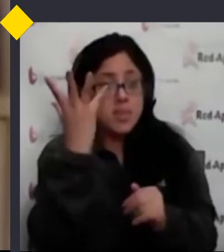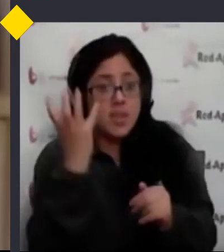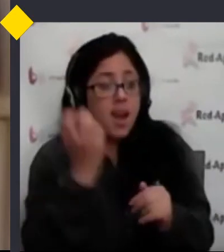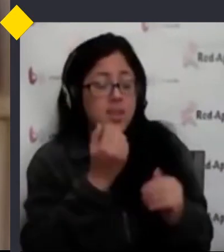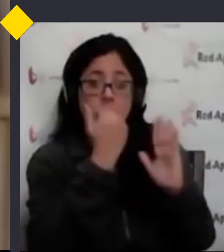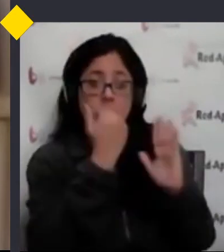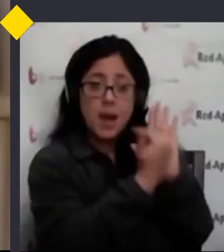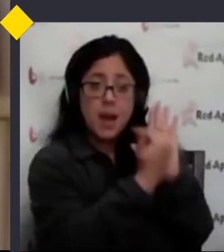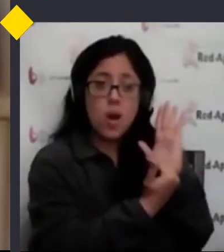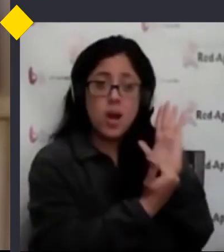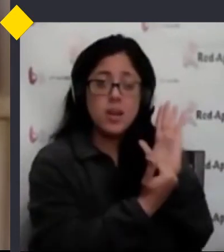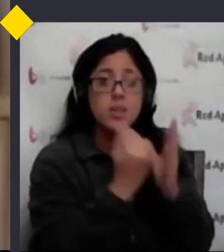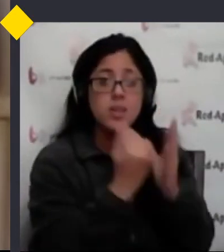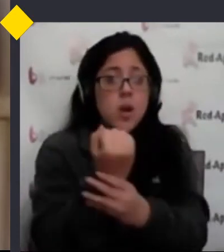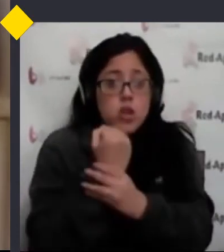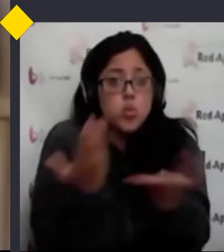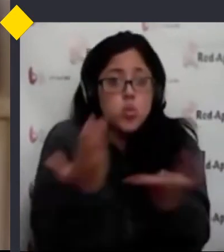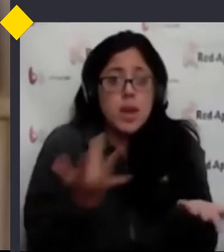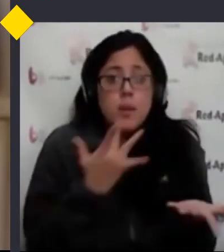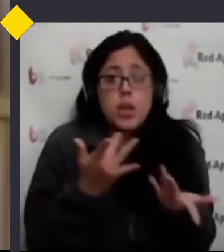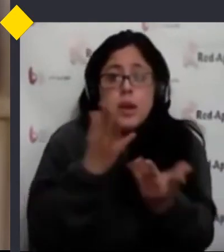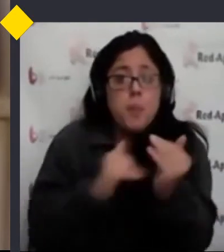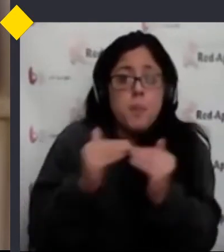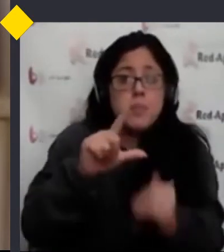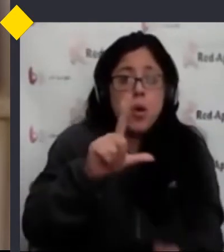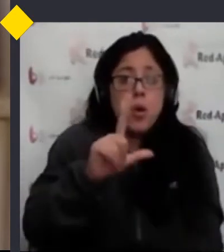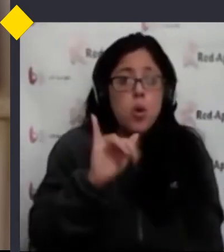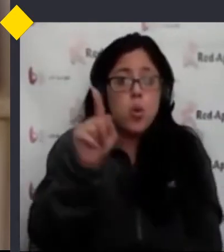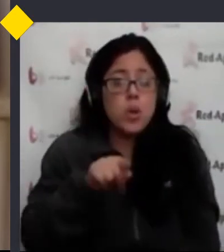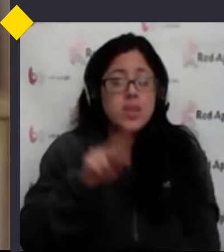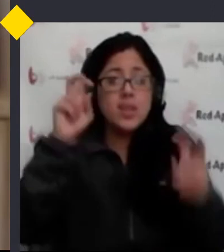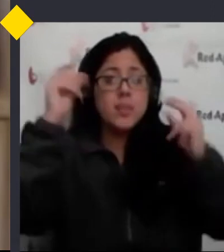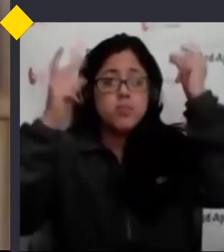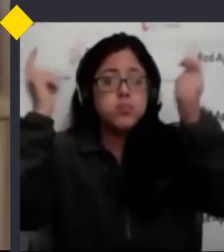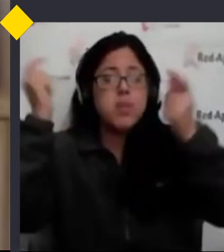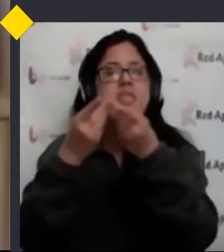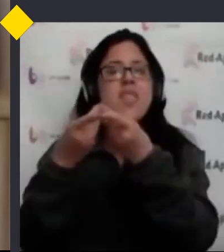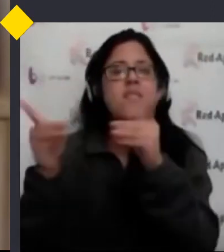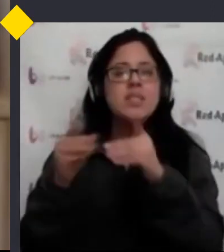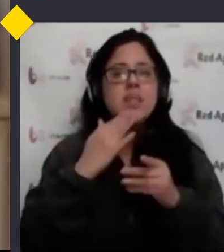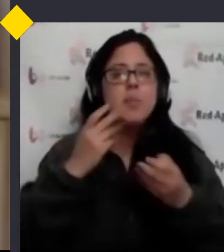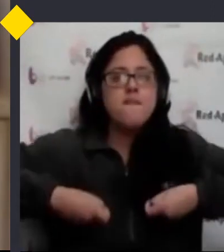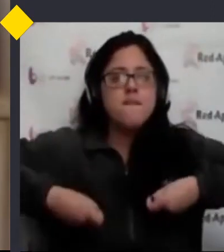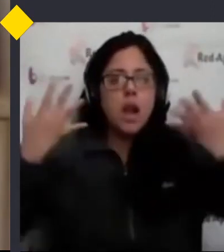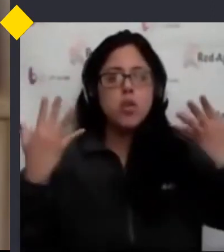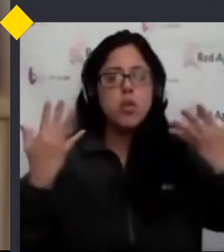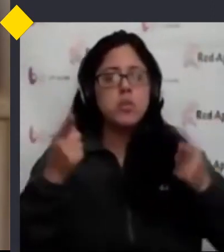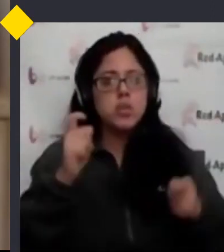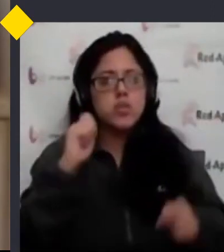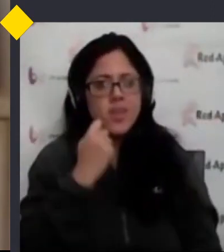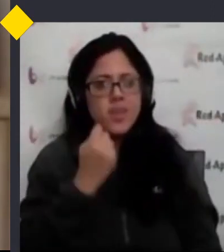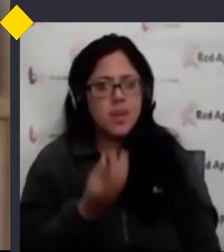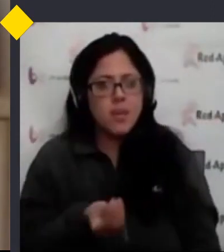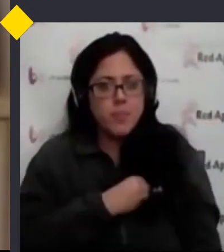lo ayude, porque la verdad es que, como decía Luis, la innovación nace de la diversidad y el valor que se están perdiendo, y eso es la pena y la angustia que uno le da, porque